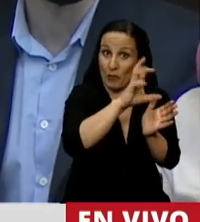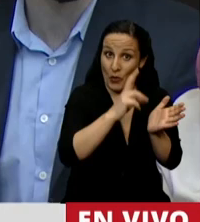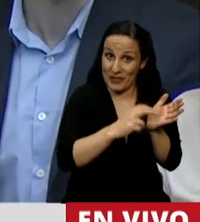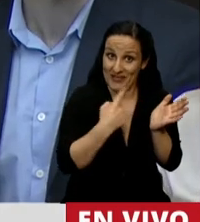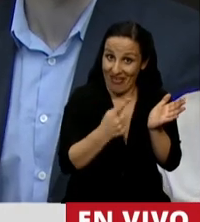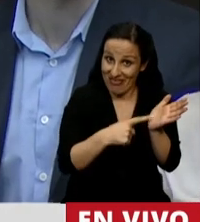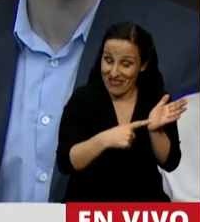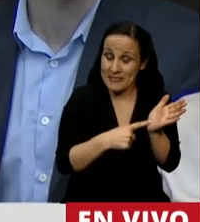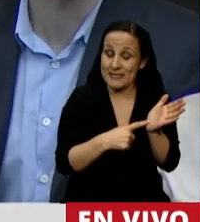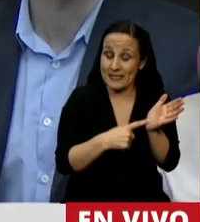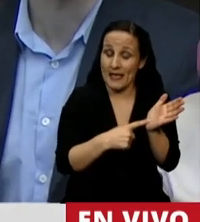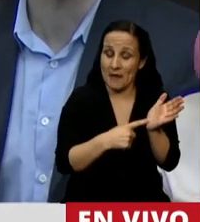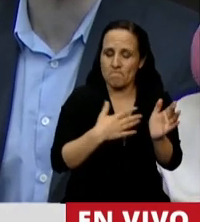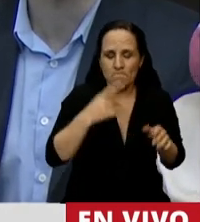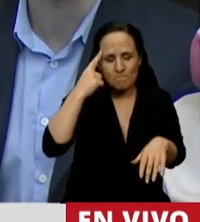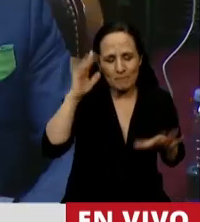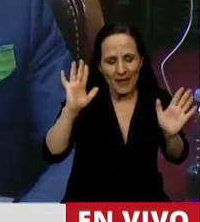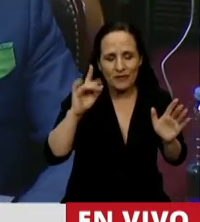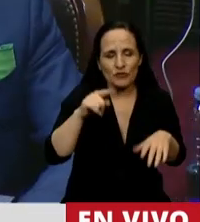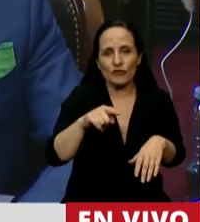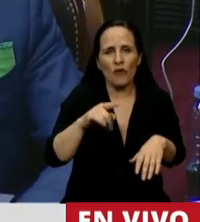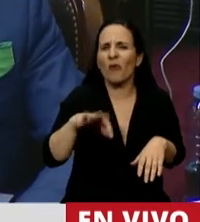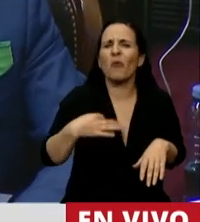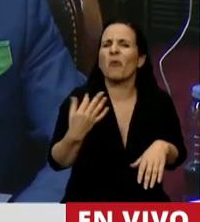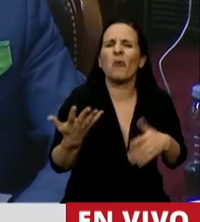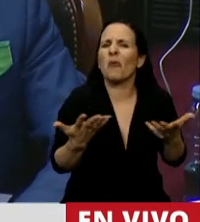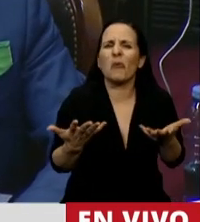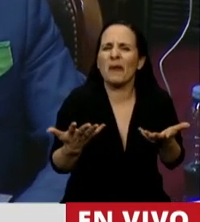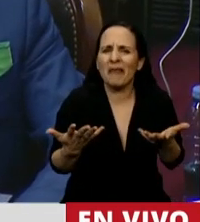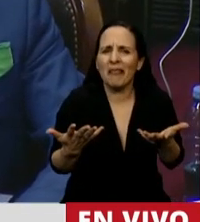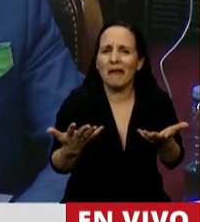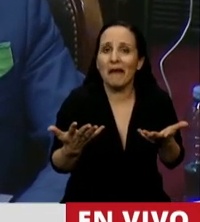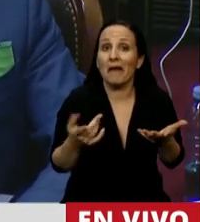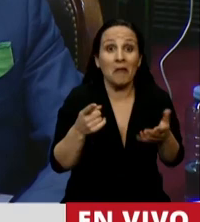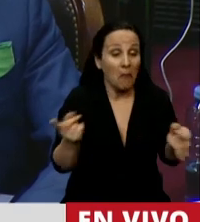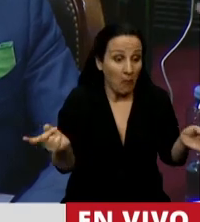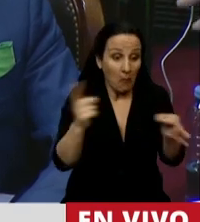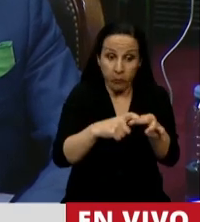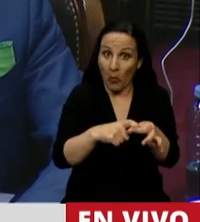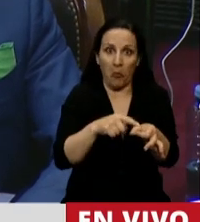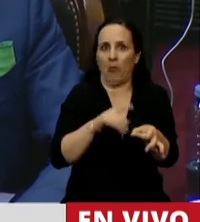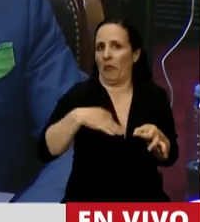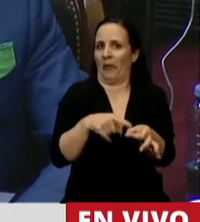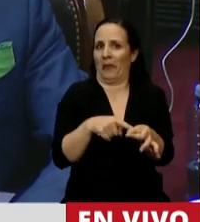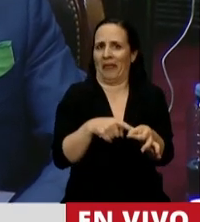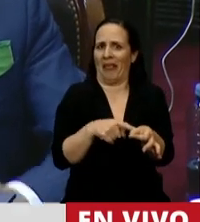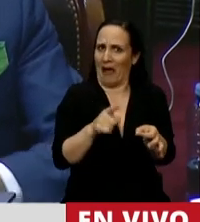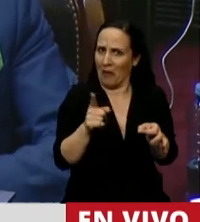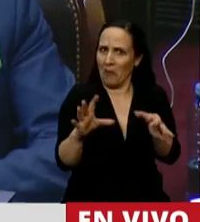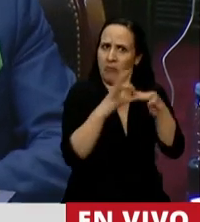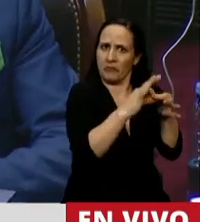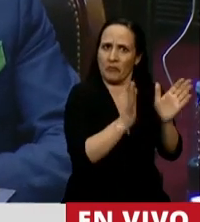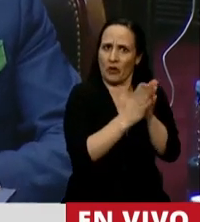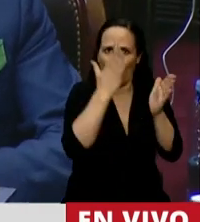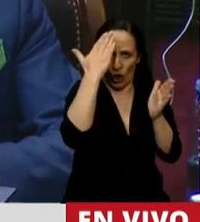provincial, considero que la vida está garantizada desde su concepción, tanto en la Constitución